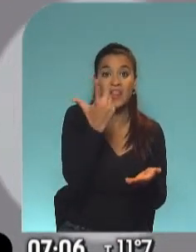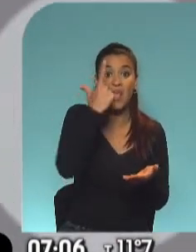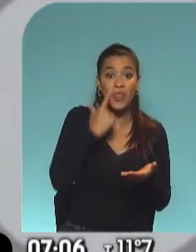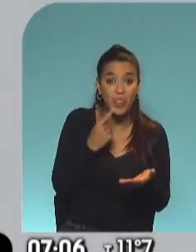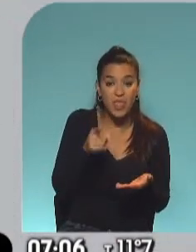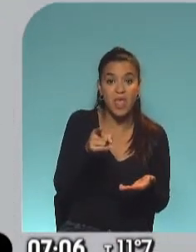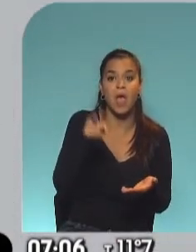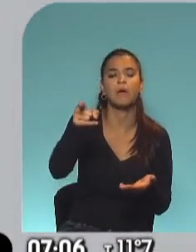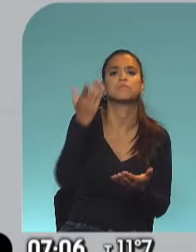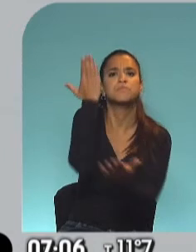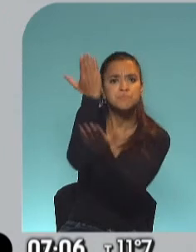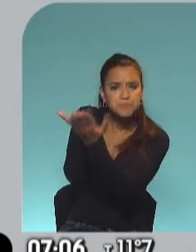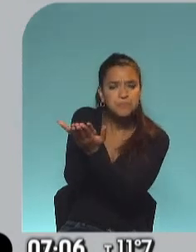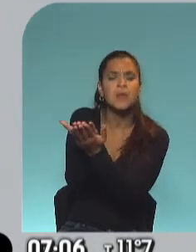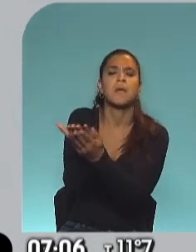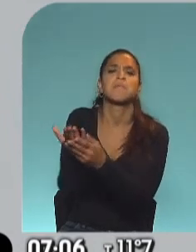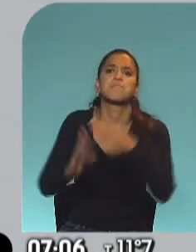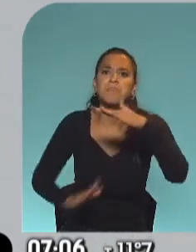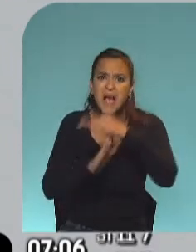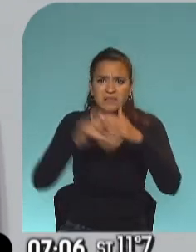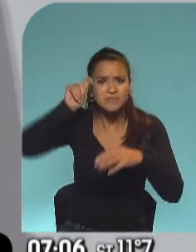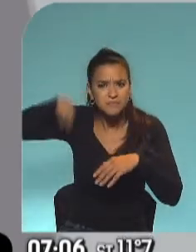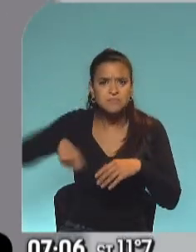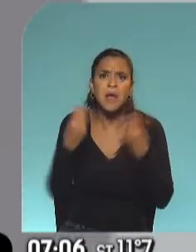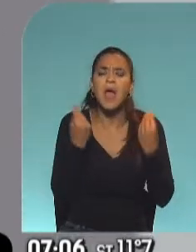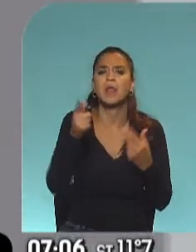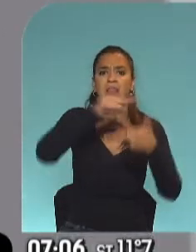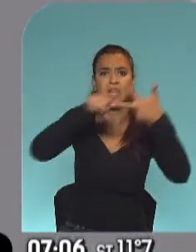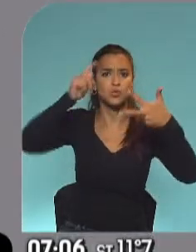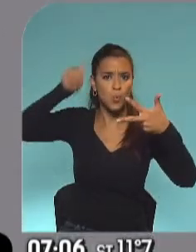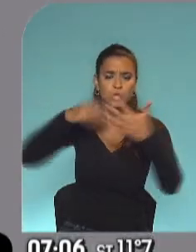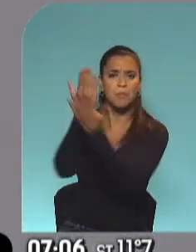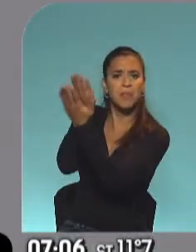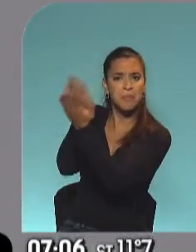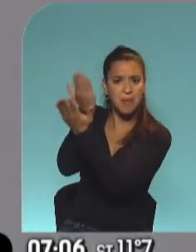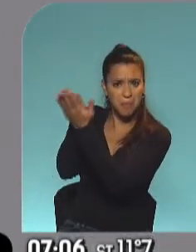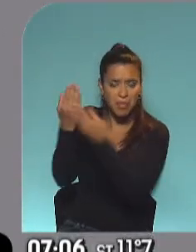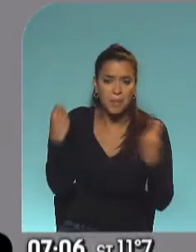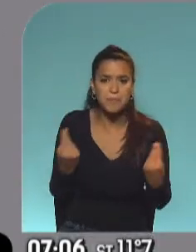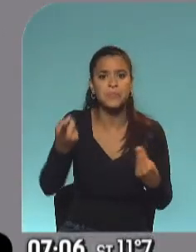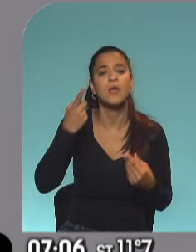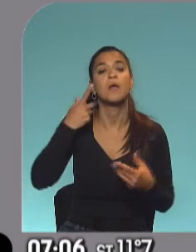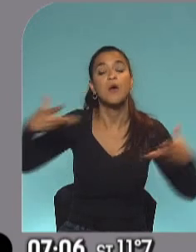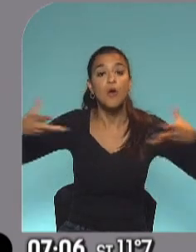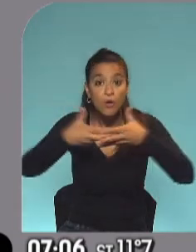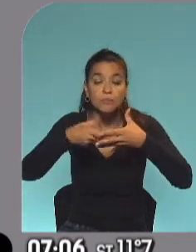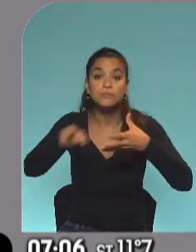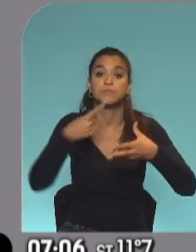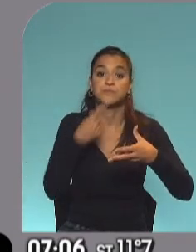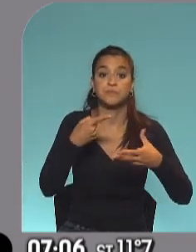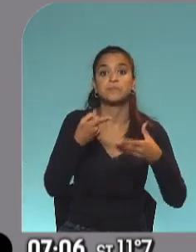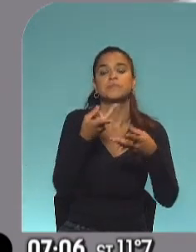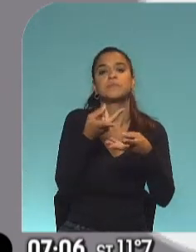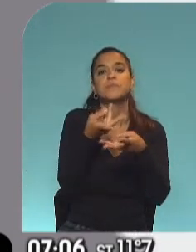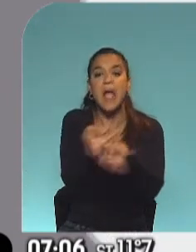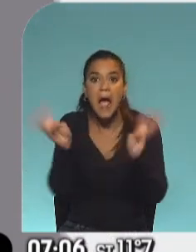Rosenkrantz convocara al máximo tribunal para tratar el per saltum pedido por los jueces Bruglia, Bertuzzi y Castelli, el oficialismo ingresa en la Cámara de